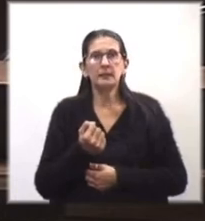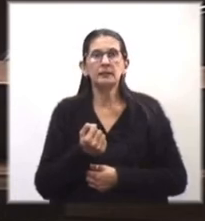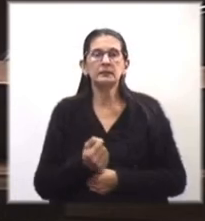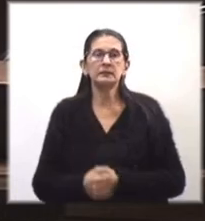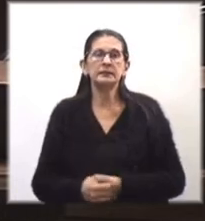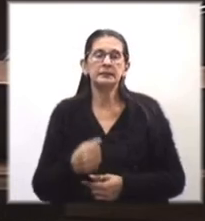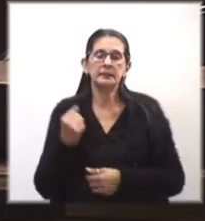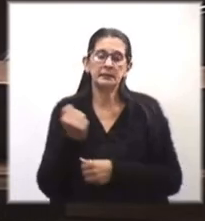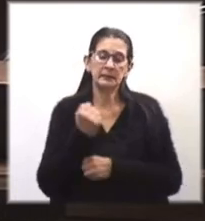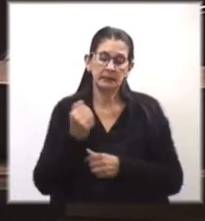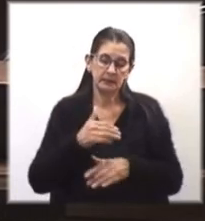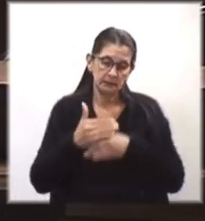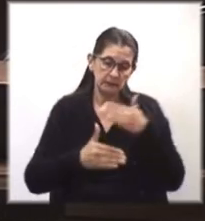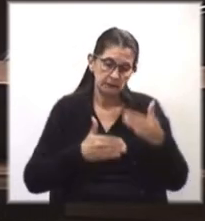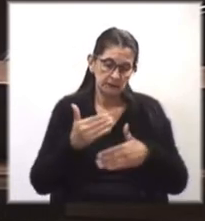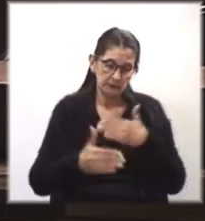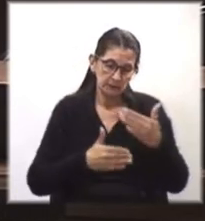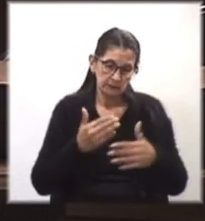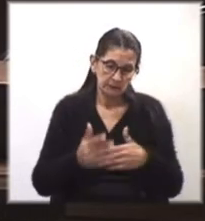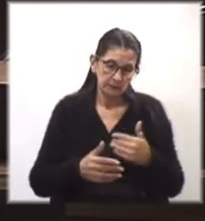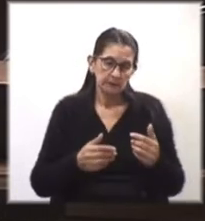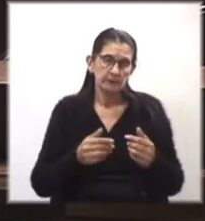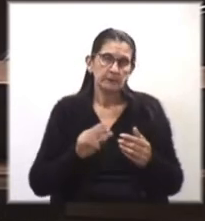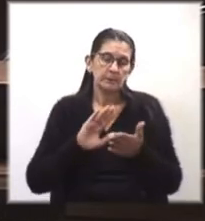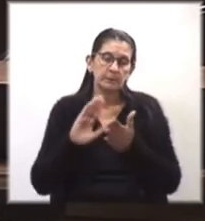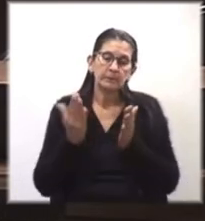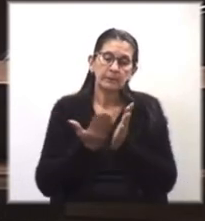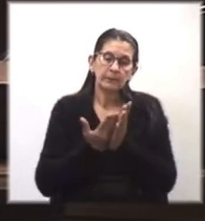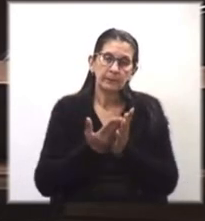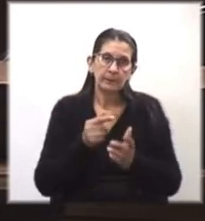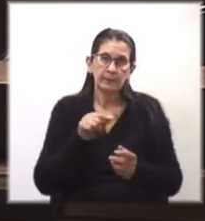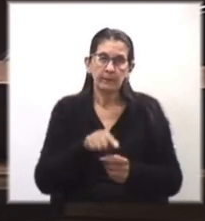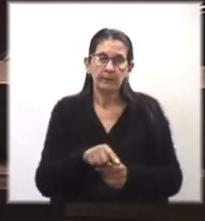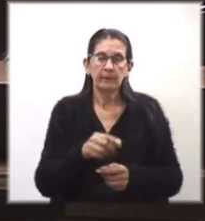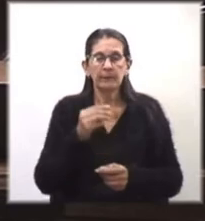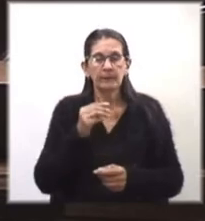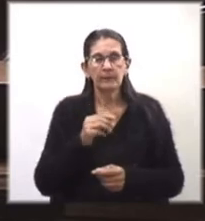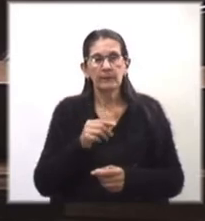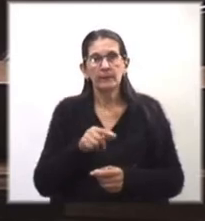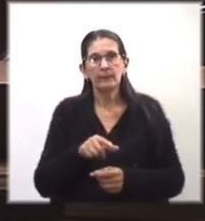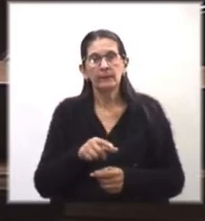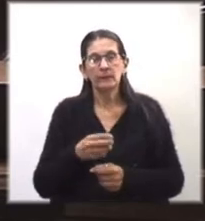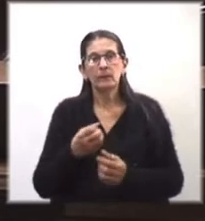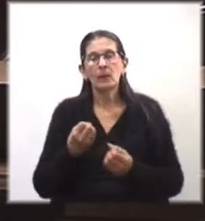historia o en el proceso de derrota de la dictadura, porque no solo